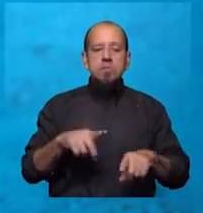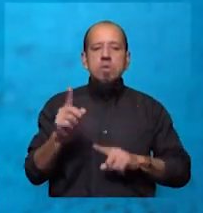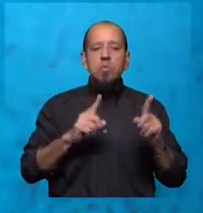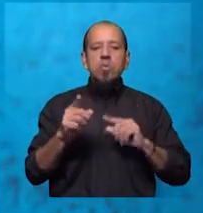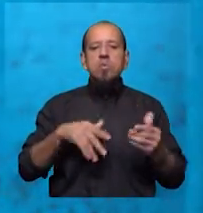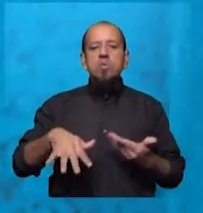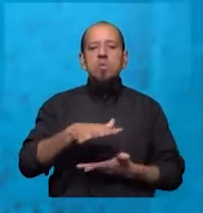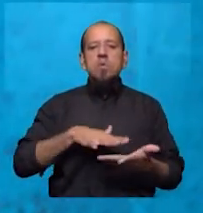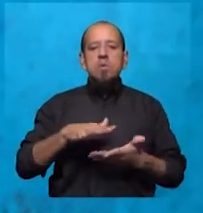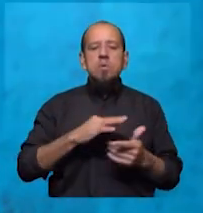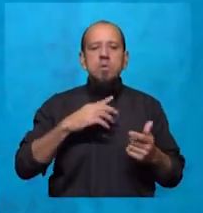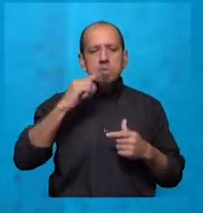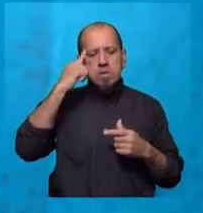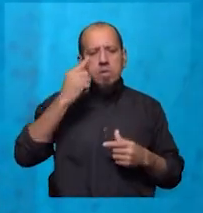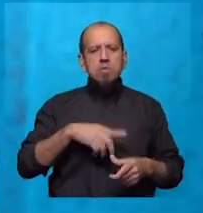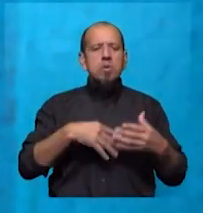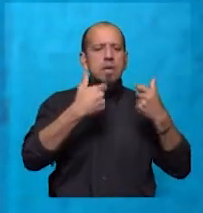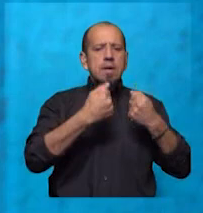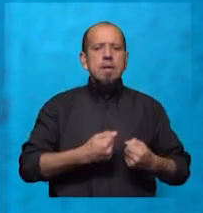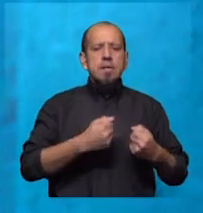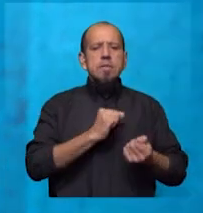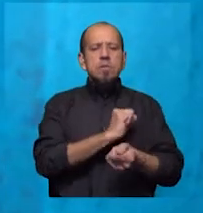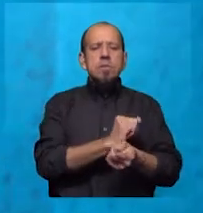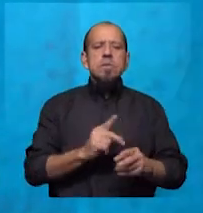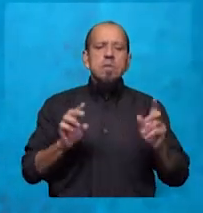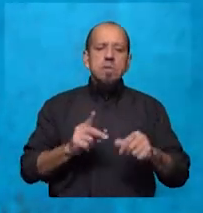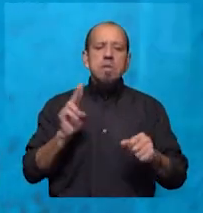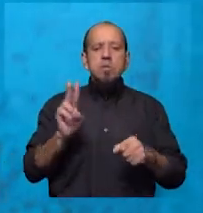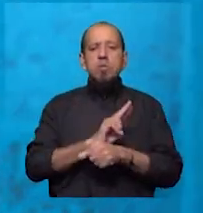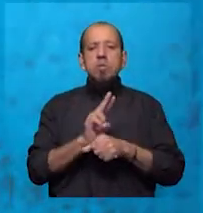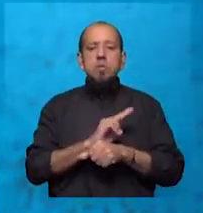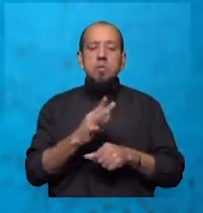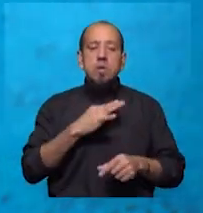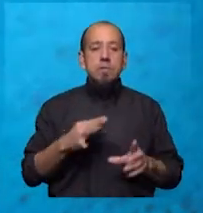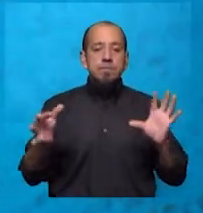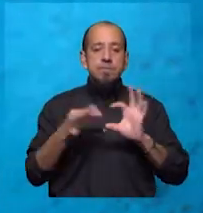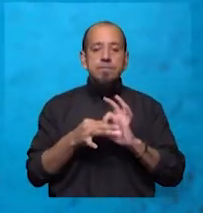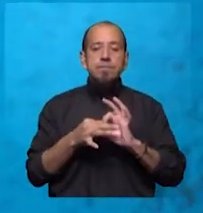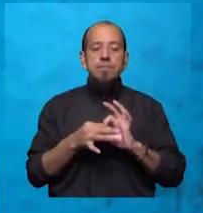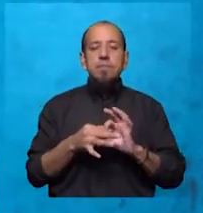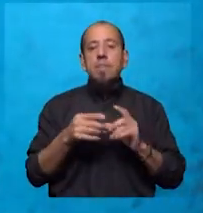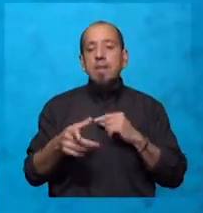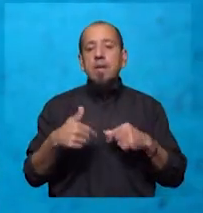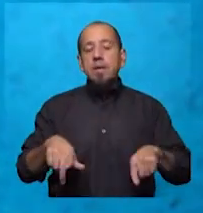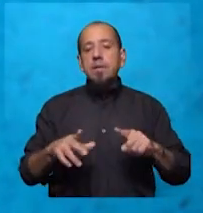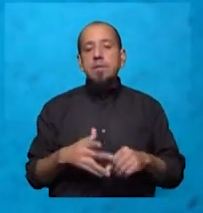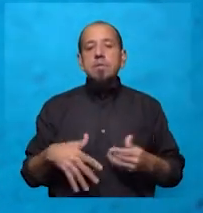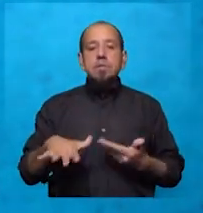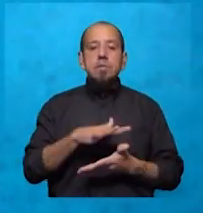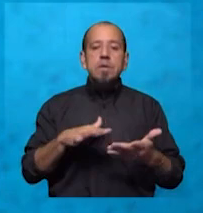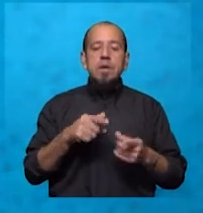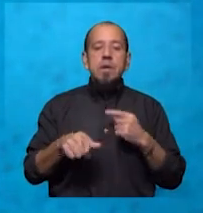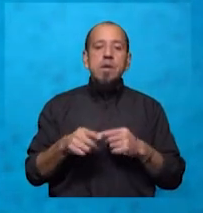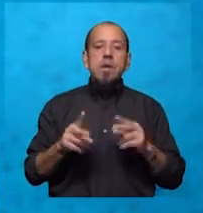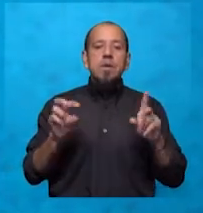barrios no y pensaban las cárceles Porque hablar también de seguridad o de inseguridad hay que conectarlo con lo que tenemos hoy en la situación que está pasando el Uruguay